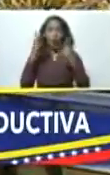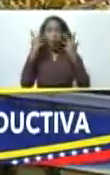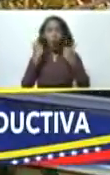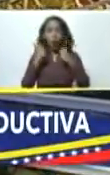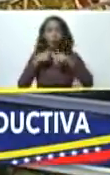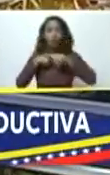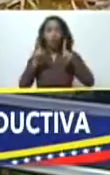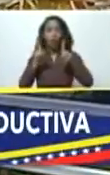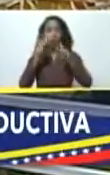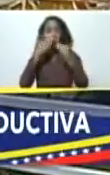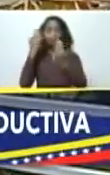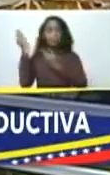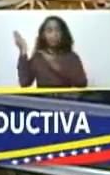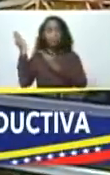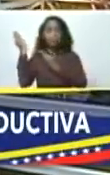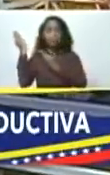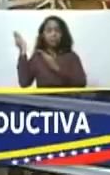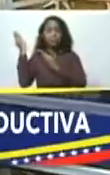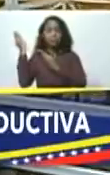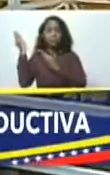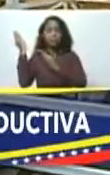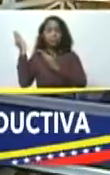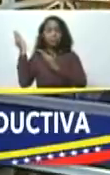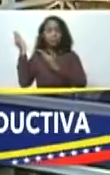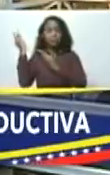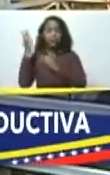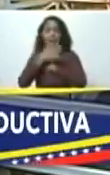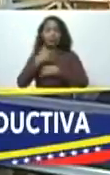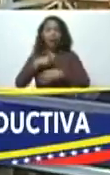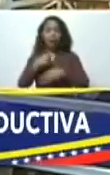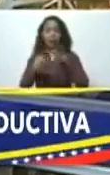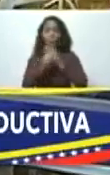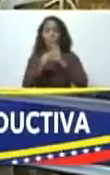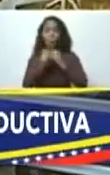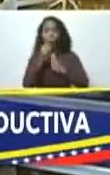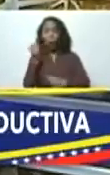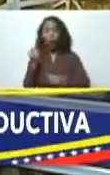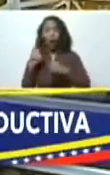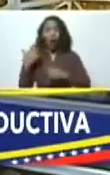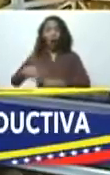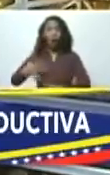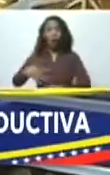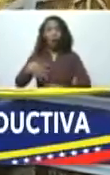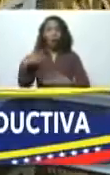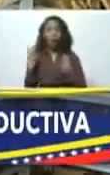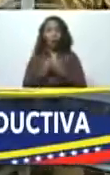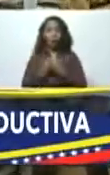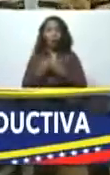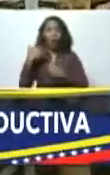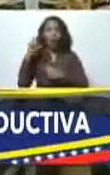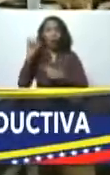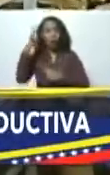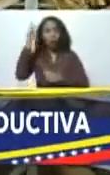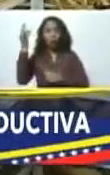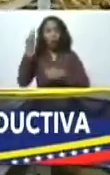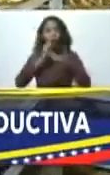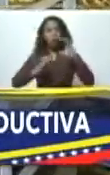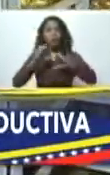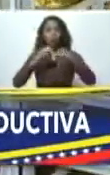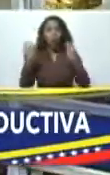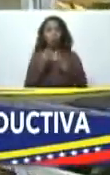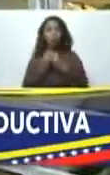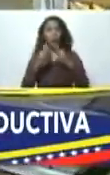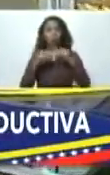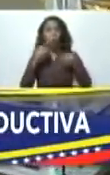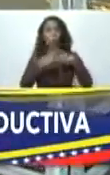Mira. Ajá. ¿Quiere declarar? Y aquí a la derecha, aquí presidente, estamos. Tiene el Consejo Científico que está acompañando a